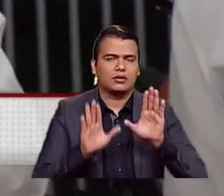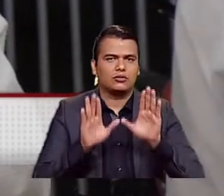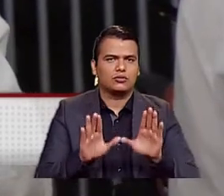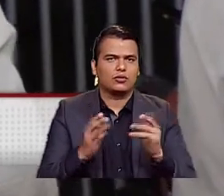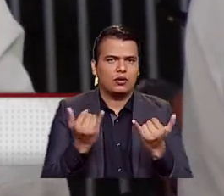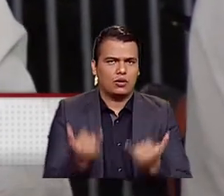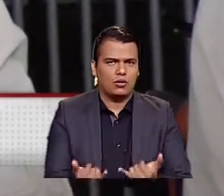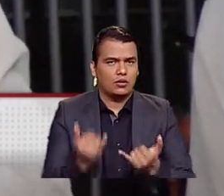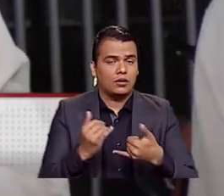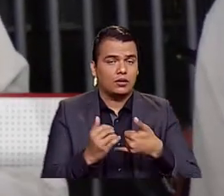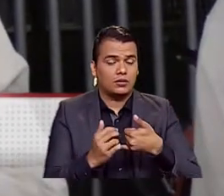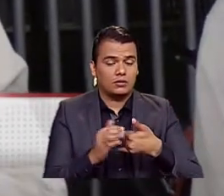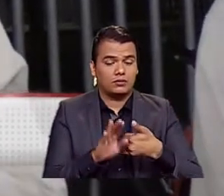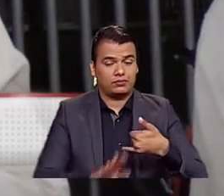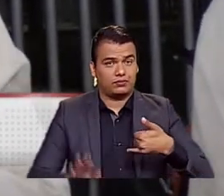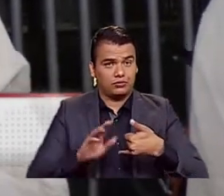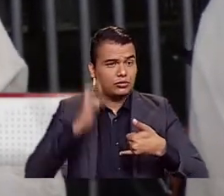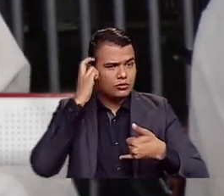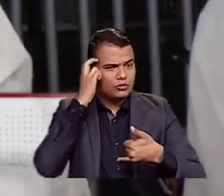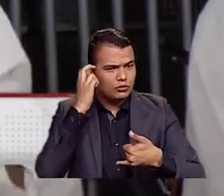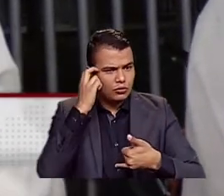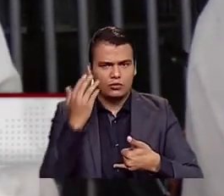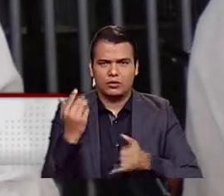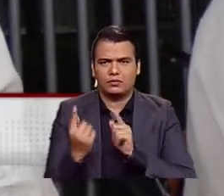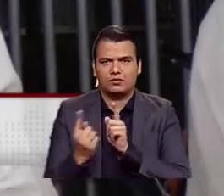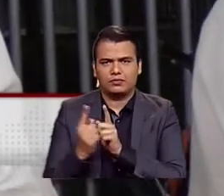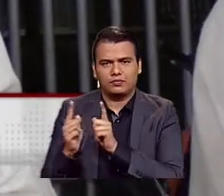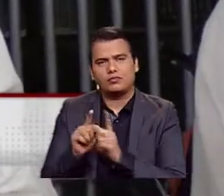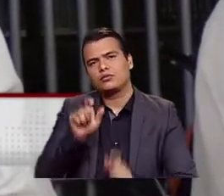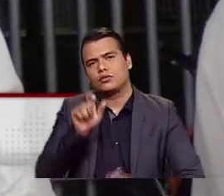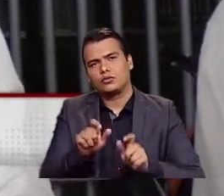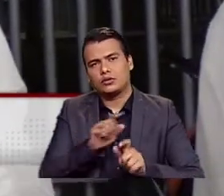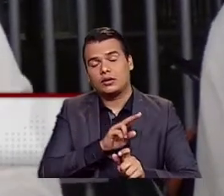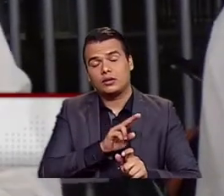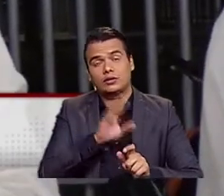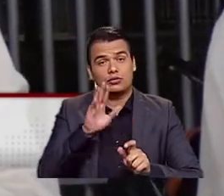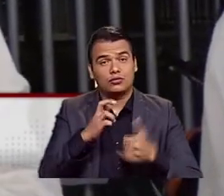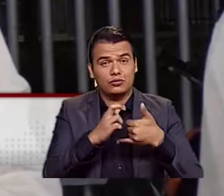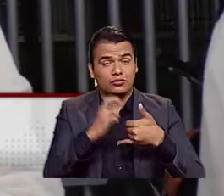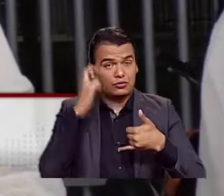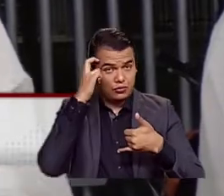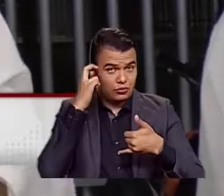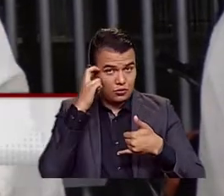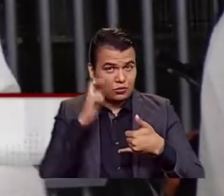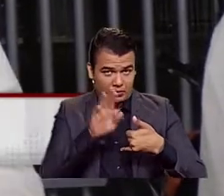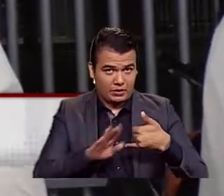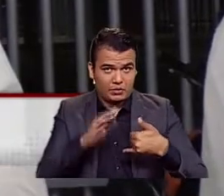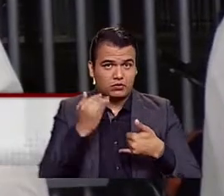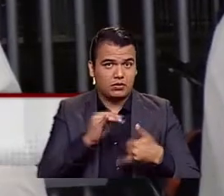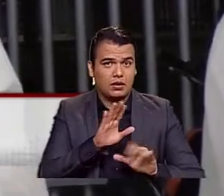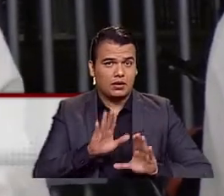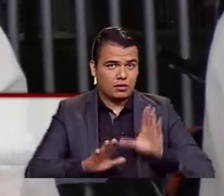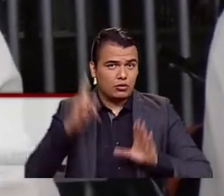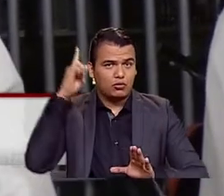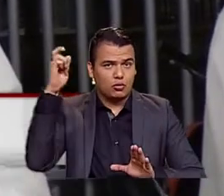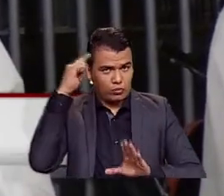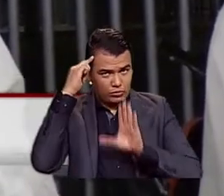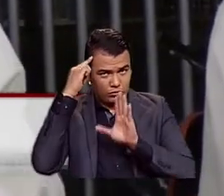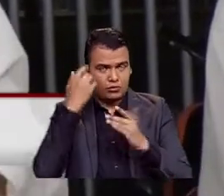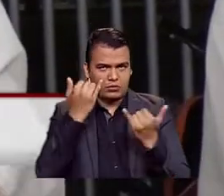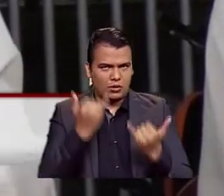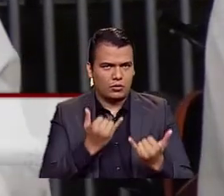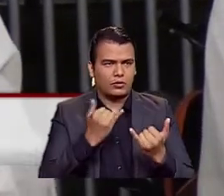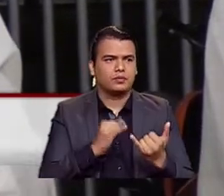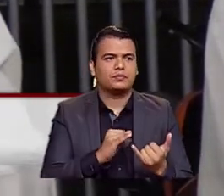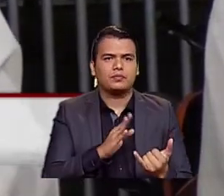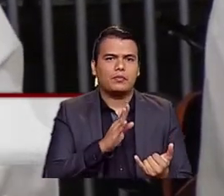el departamento del Chocó. Tuvimos la oportunidad ya de dialogar con algunos de los candidatos a la gobernación del departamento del Chocó. Hoy estamos con nuestra primera entrega